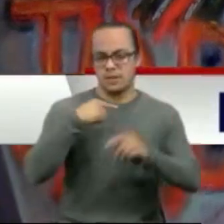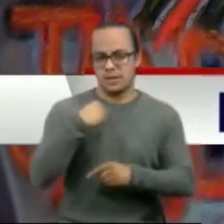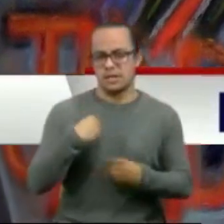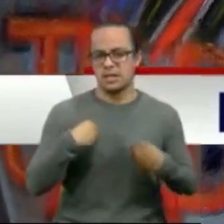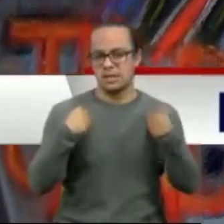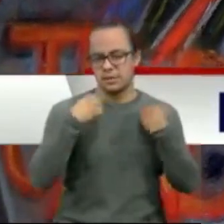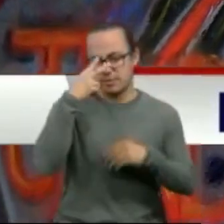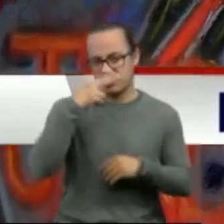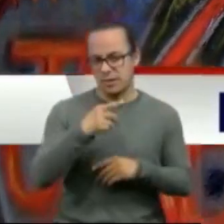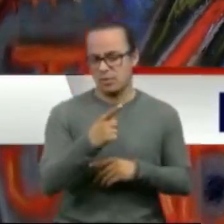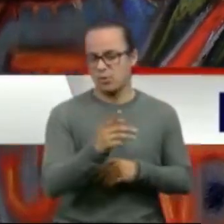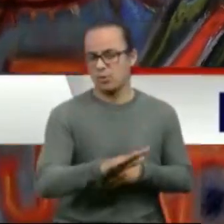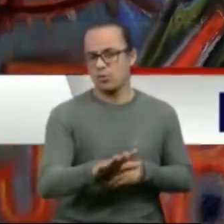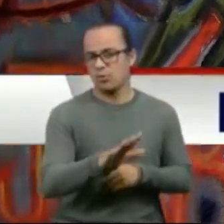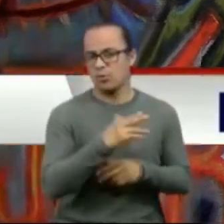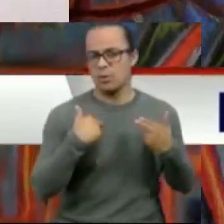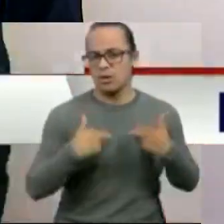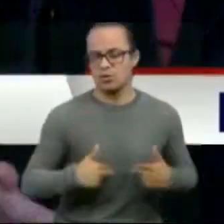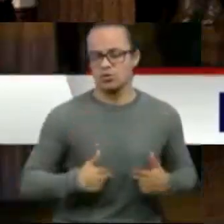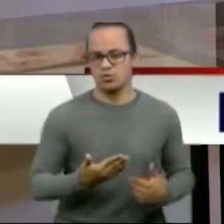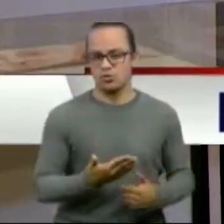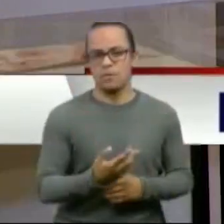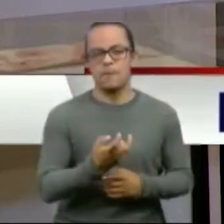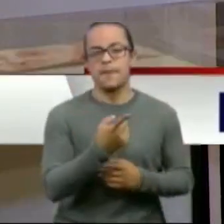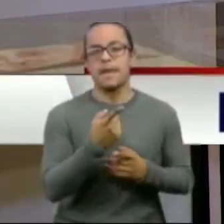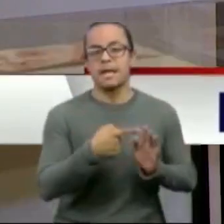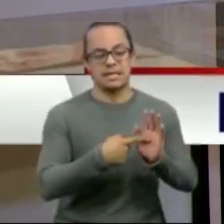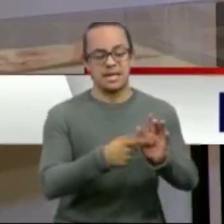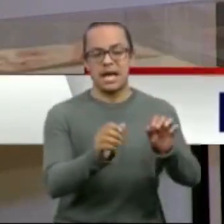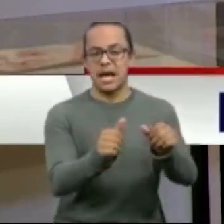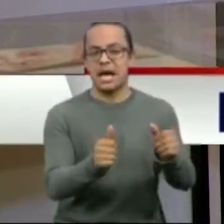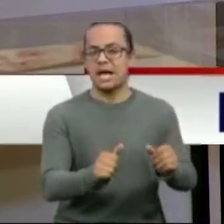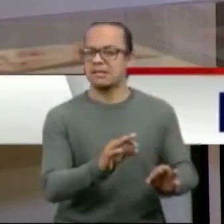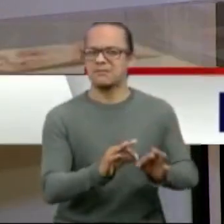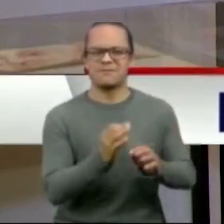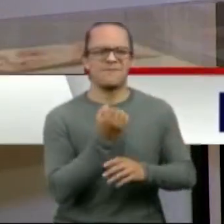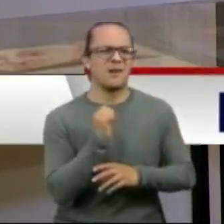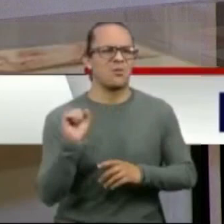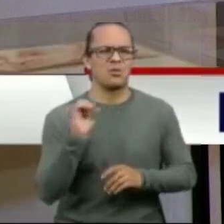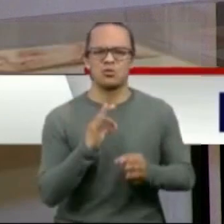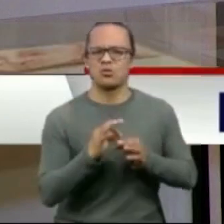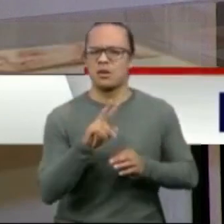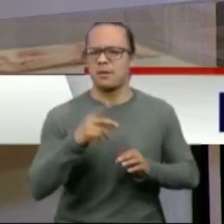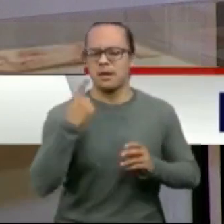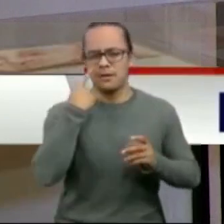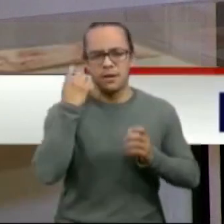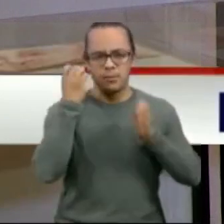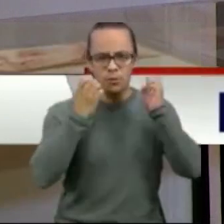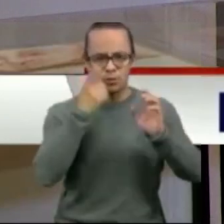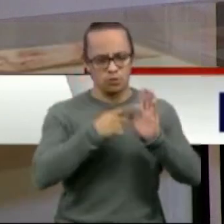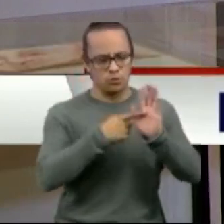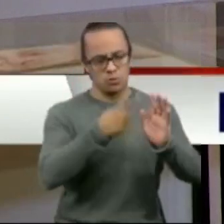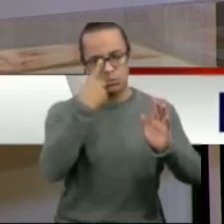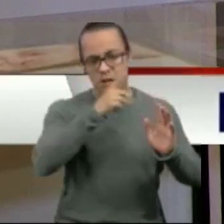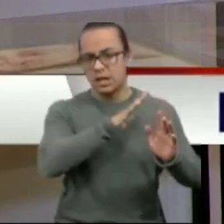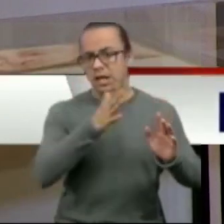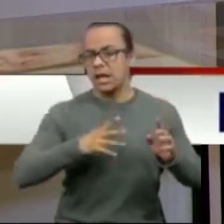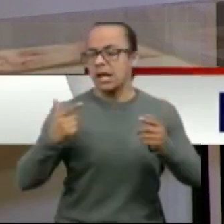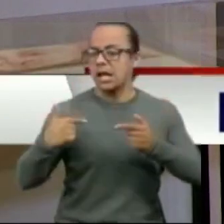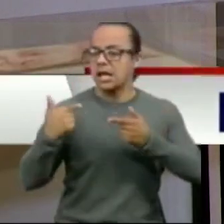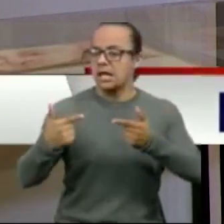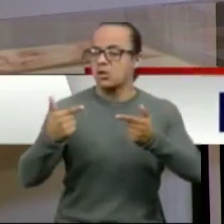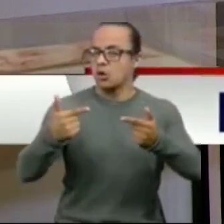la oportunidad de mostrarle al público el gran artista que fue y que su obra se conozca en las nuevas